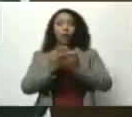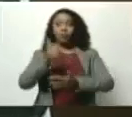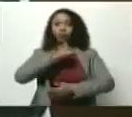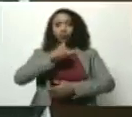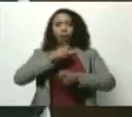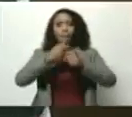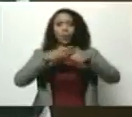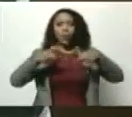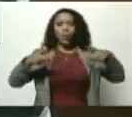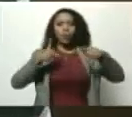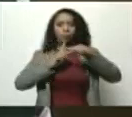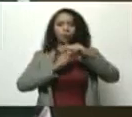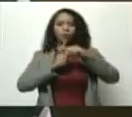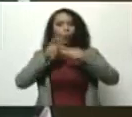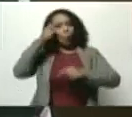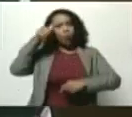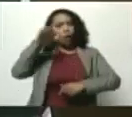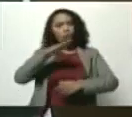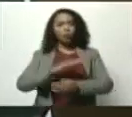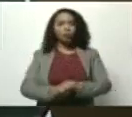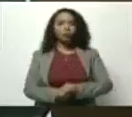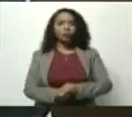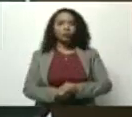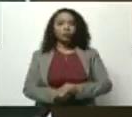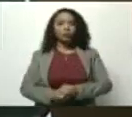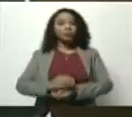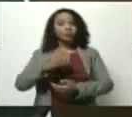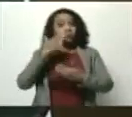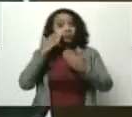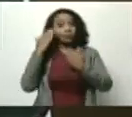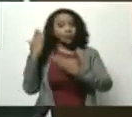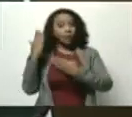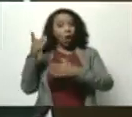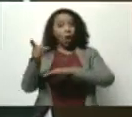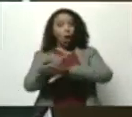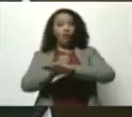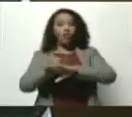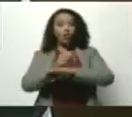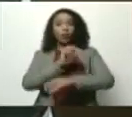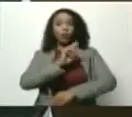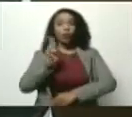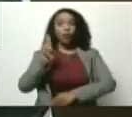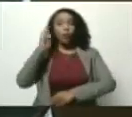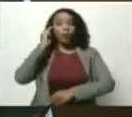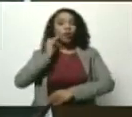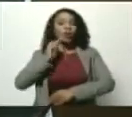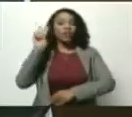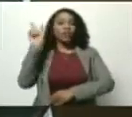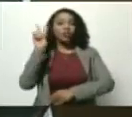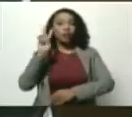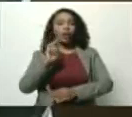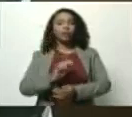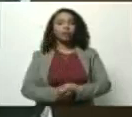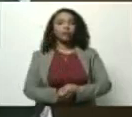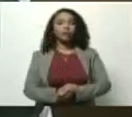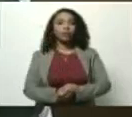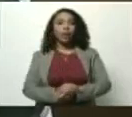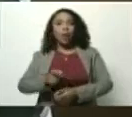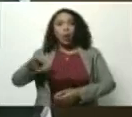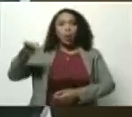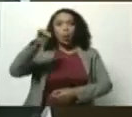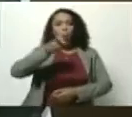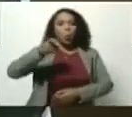prosperidad de los pueblos considerando que el gobierno de la república bolivariana de venezuela busca